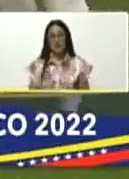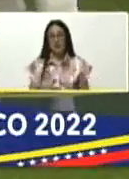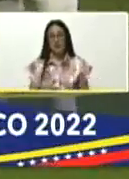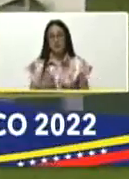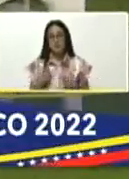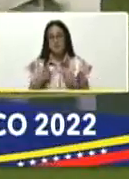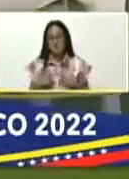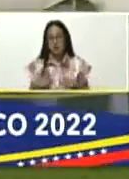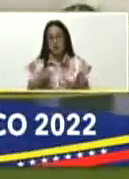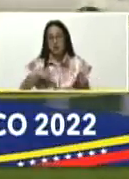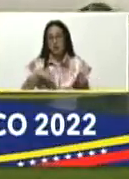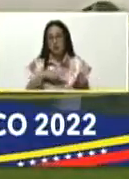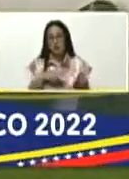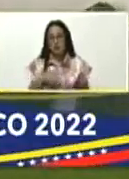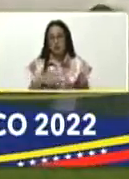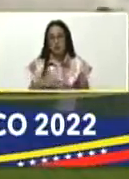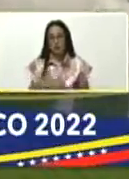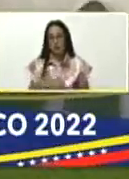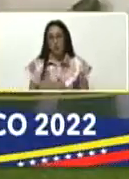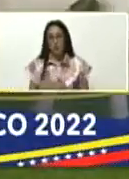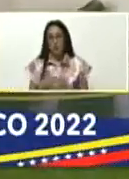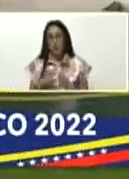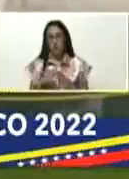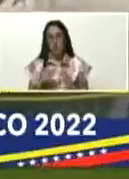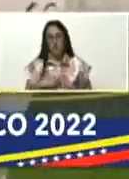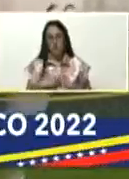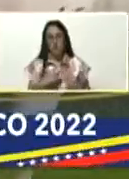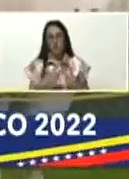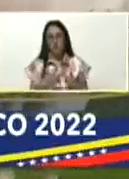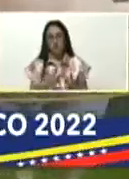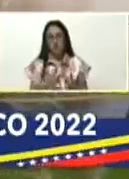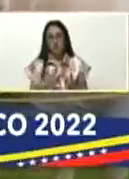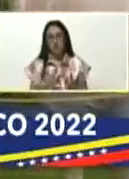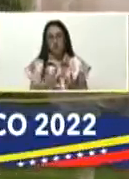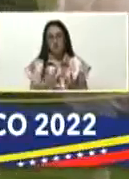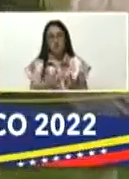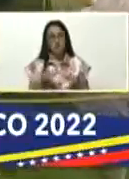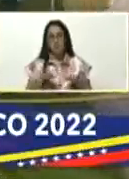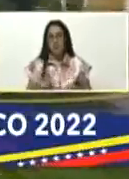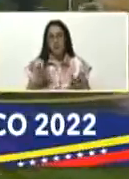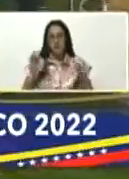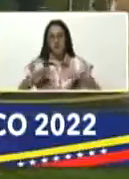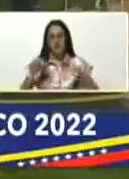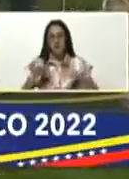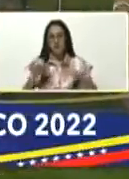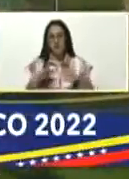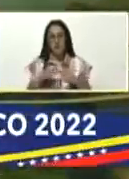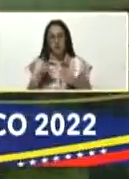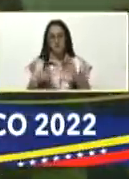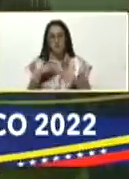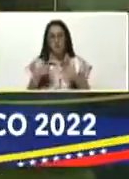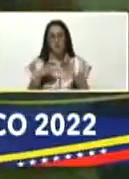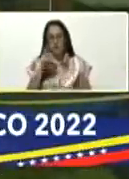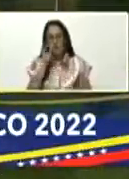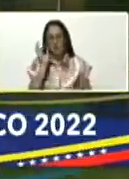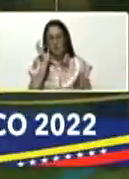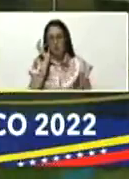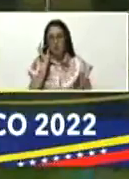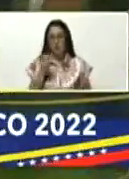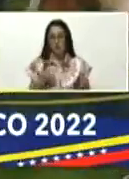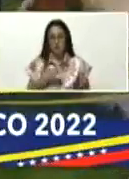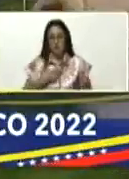embargo, nosotros con toda la voluntad, bueno, no nos ha parado la lluvia. Y aquí están estos productores y productoras. Yo quiero